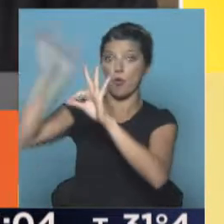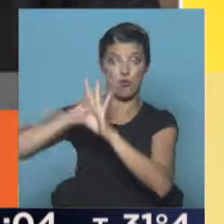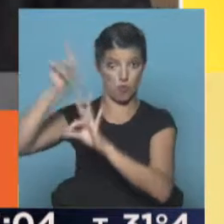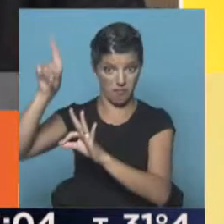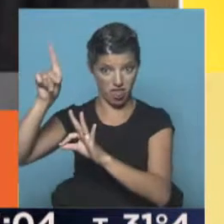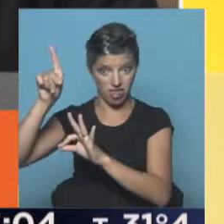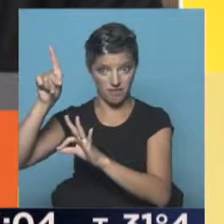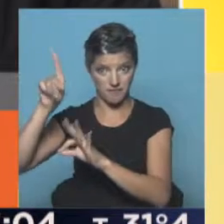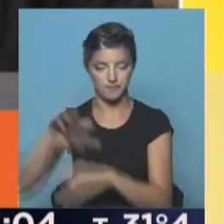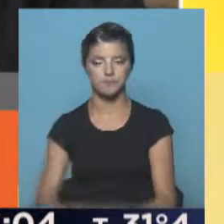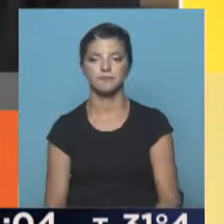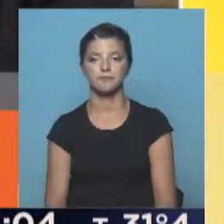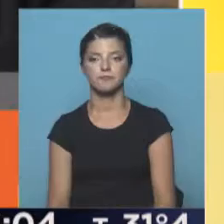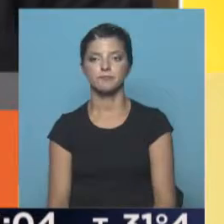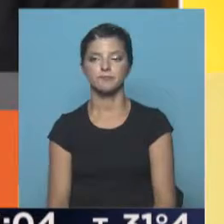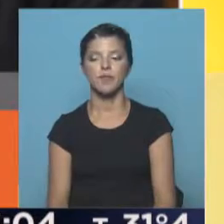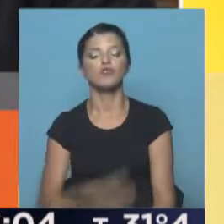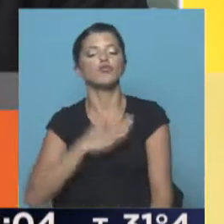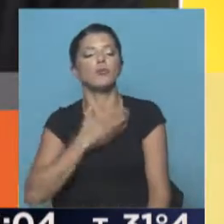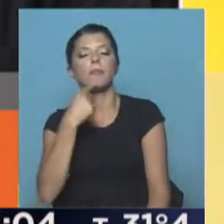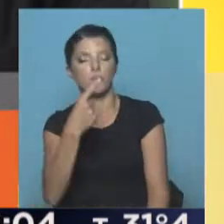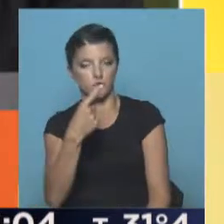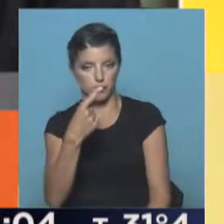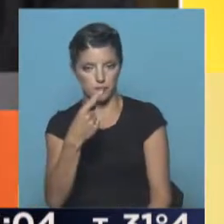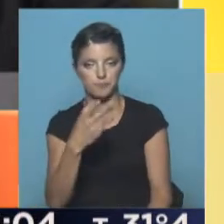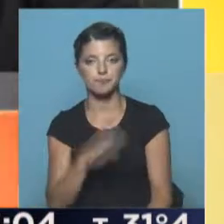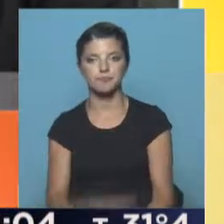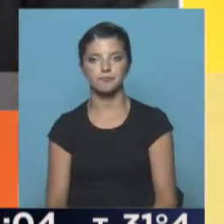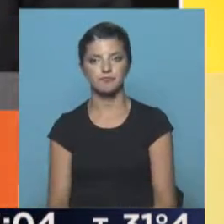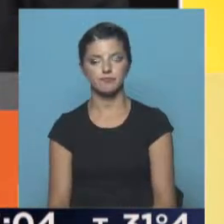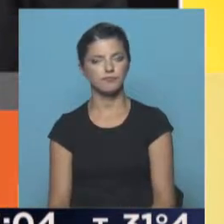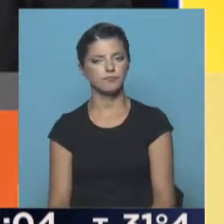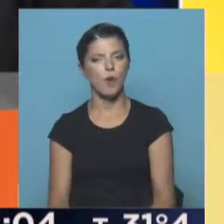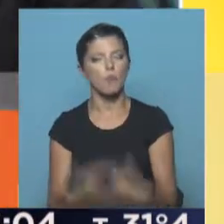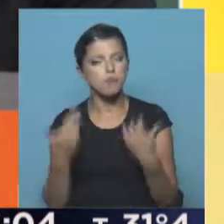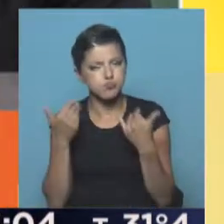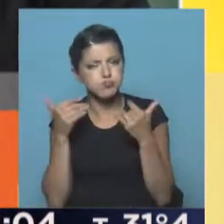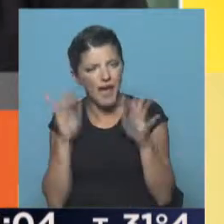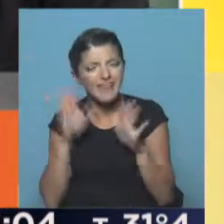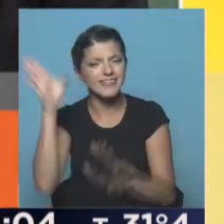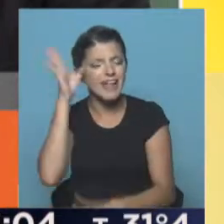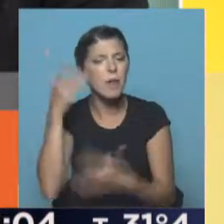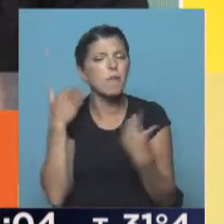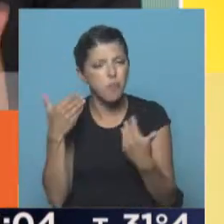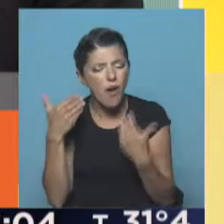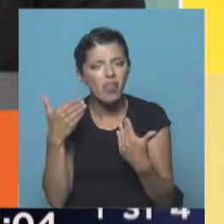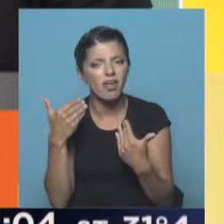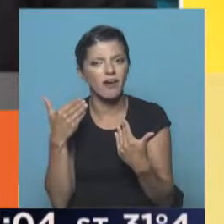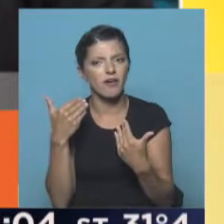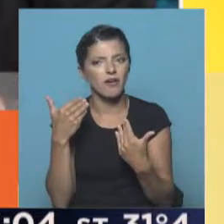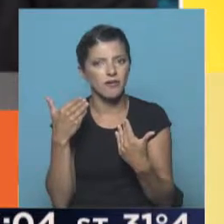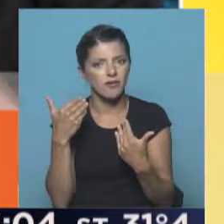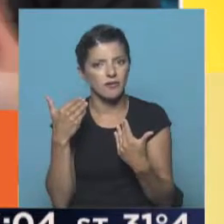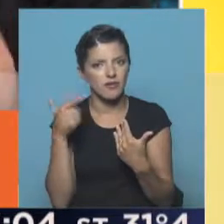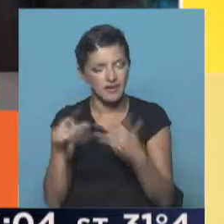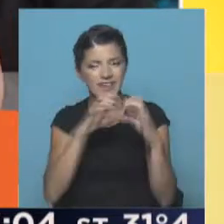Hay una pregunta, si se quiere, combinada que te quería hacer. Por un lado, ¿es posible que Italia un gobierno italiano afronte esta